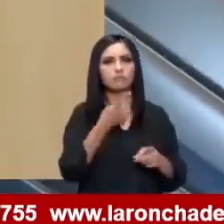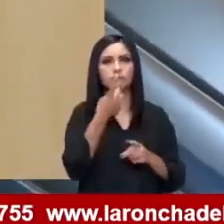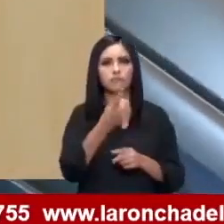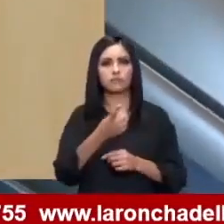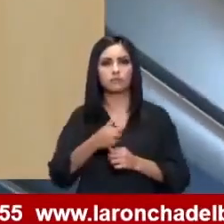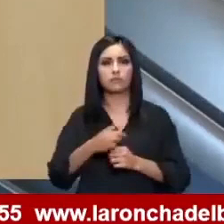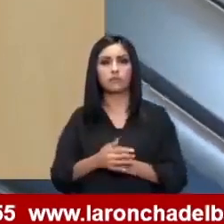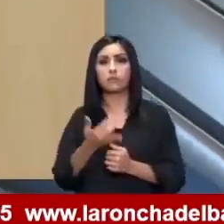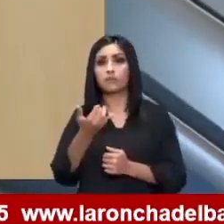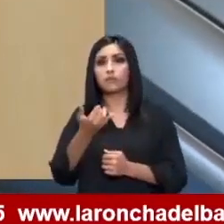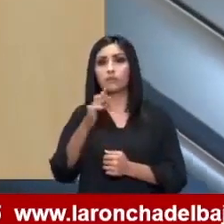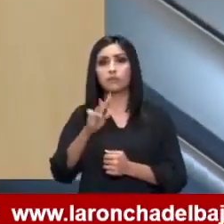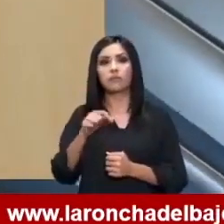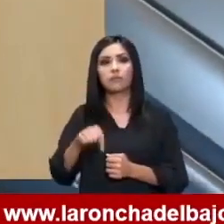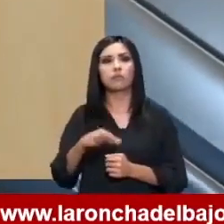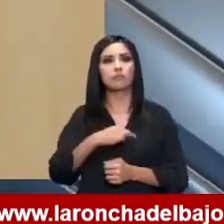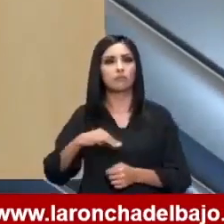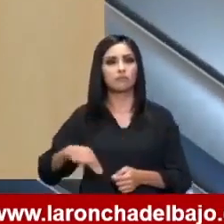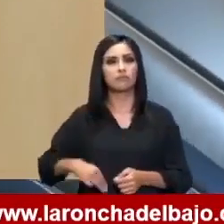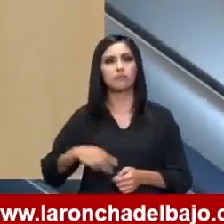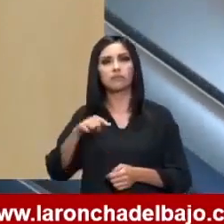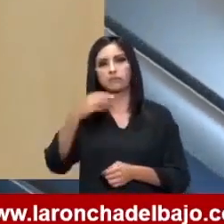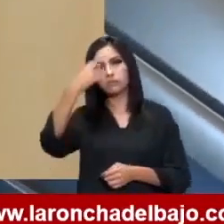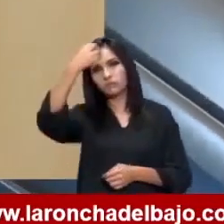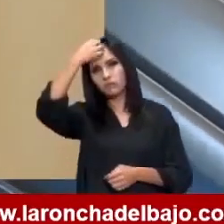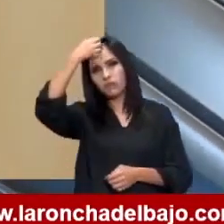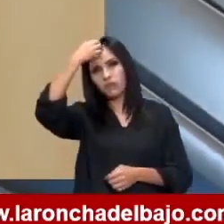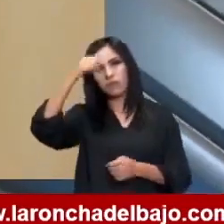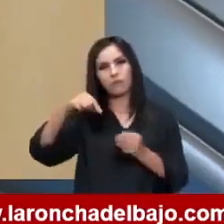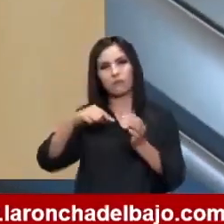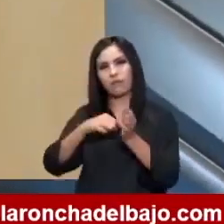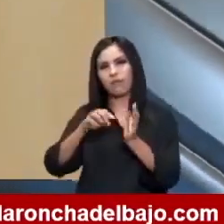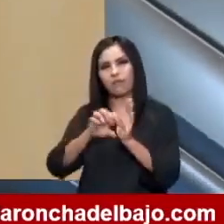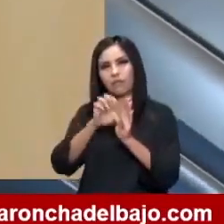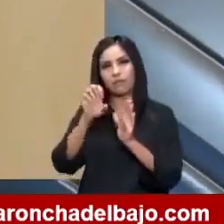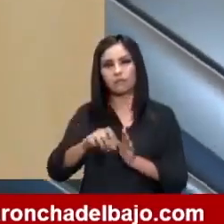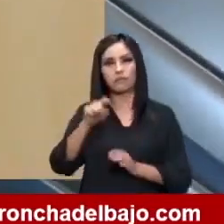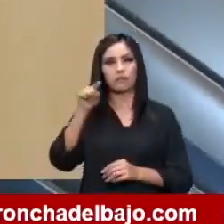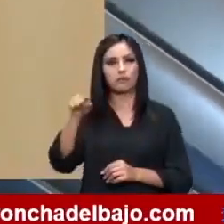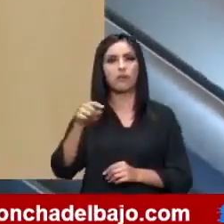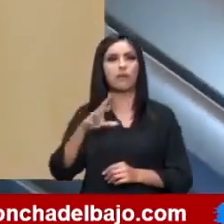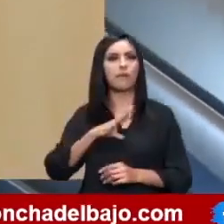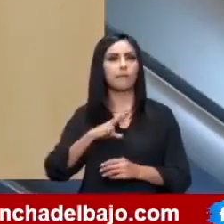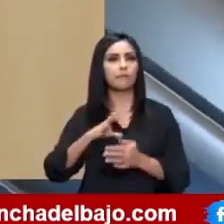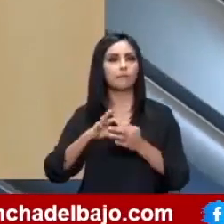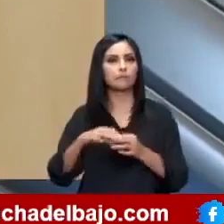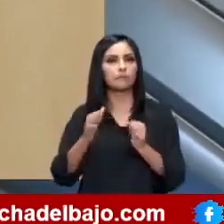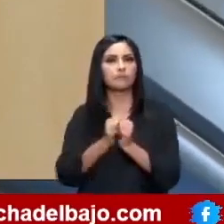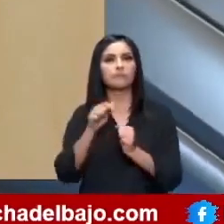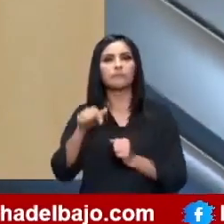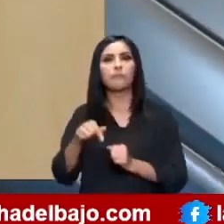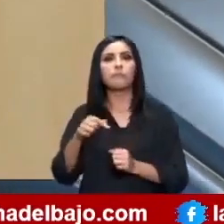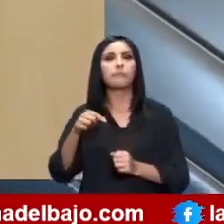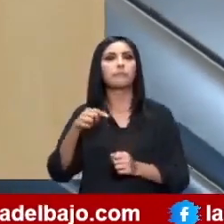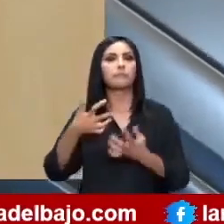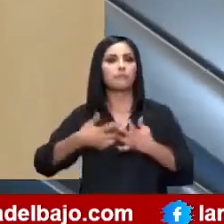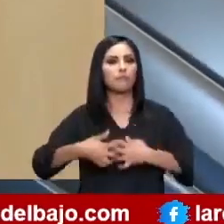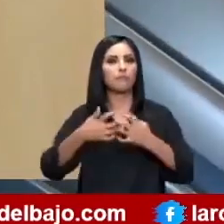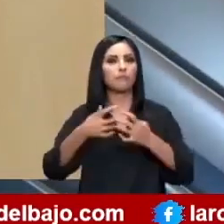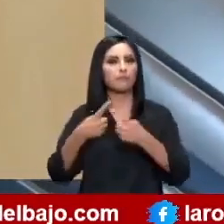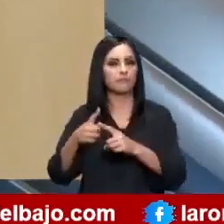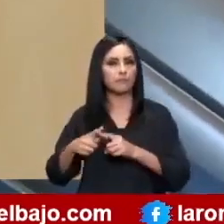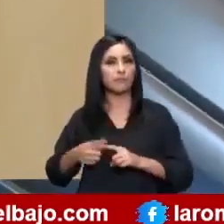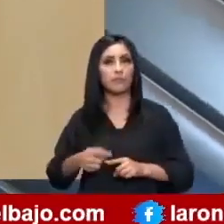por supuesto en el municipio de Silao de la Victoria por ejemplo que forma parte de este corredor industrial